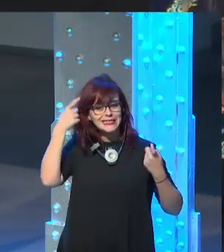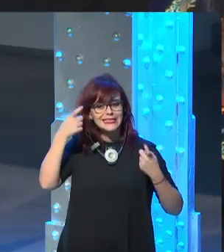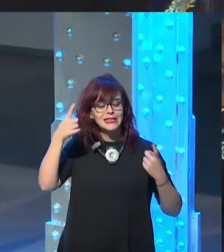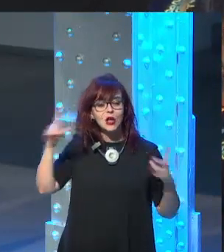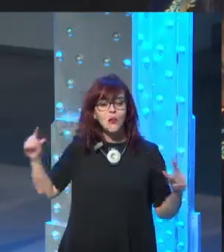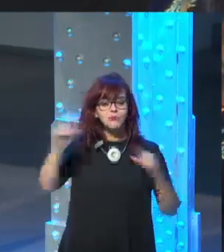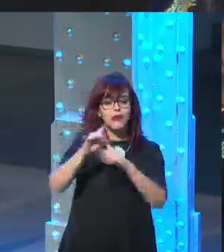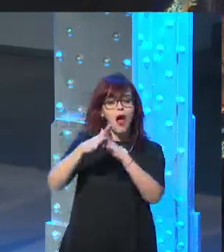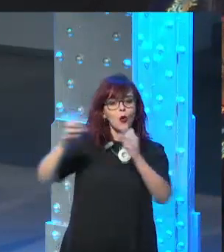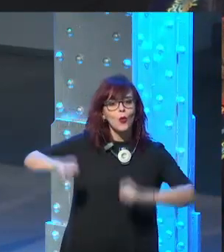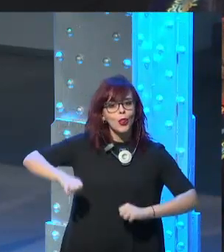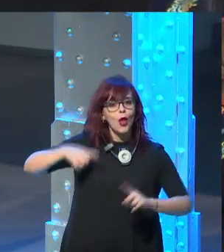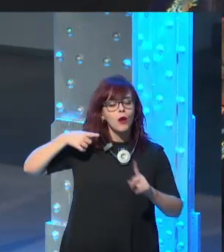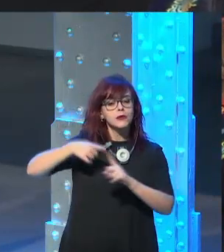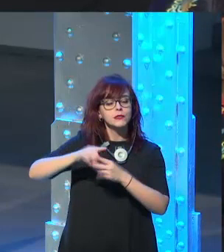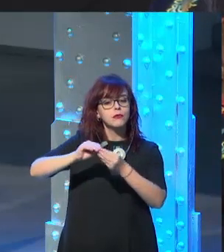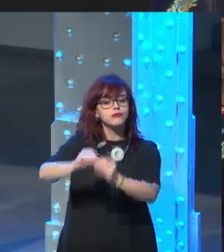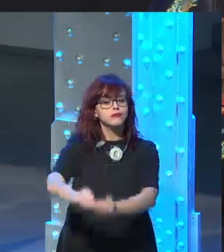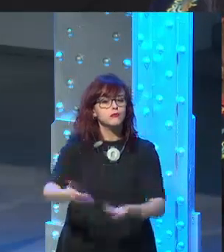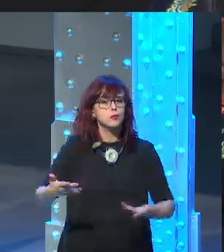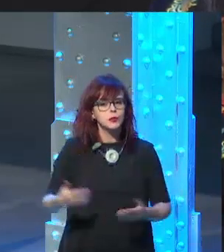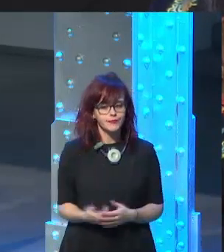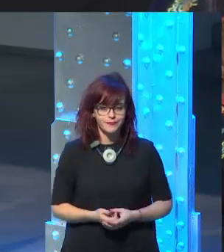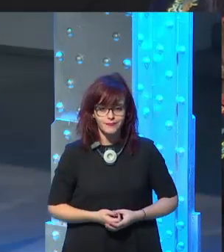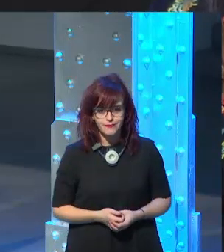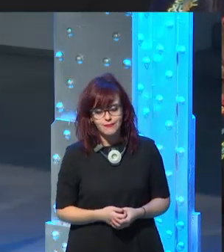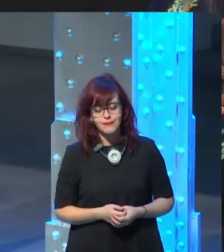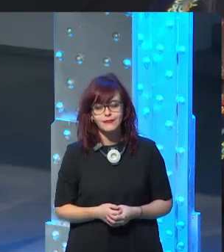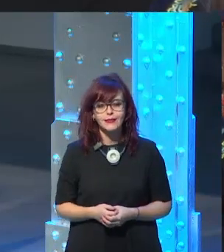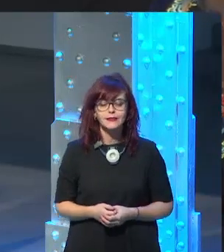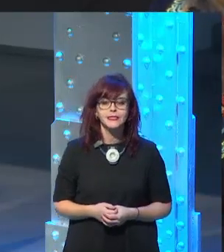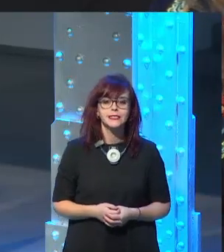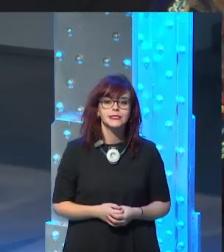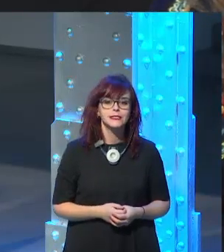¿cómo os pusisteis de acuerdo a la hora de hacer la obra?